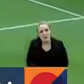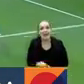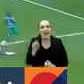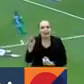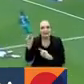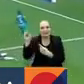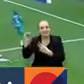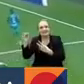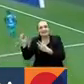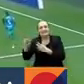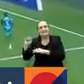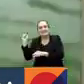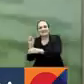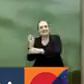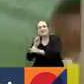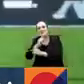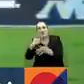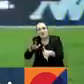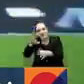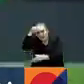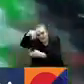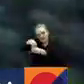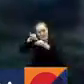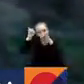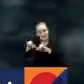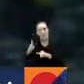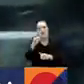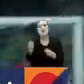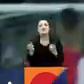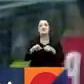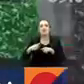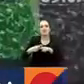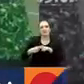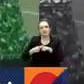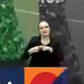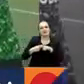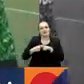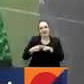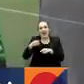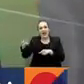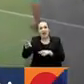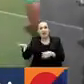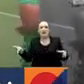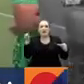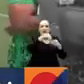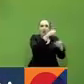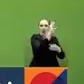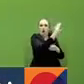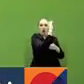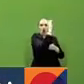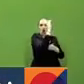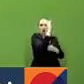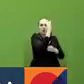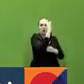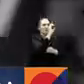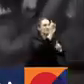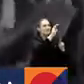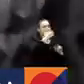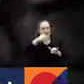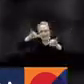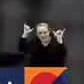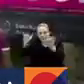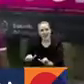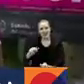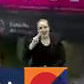hinchas verdolagas que también les preocupa que el lateral Gerson Candelo haya sido escogido para representar al país por ser una pieza clave en el equipo